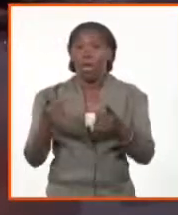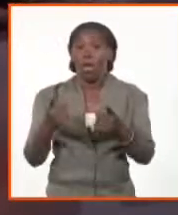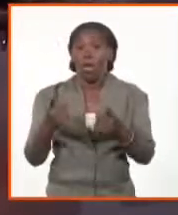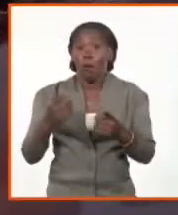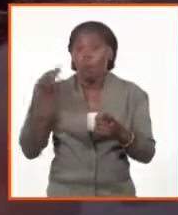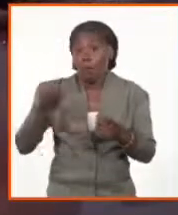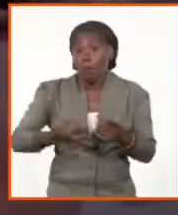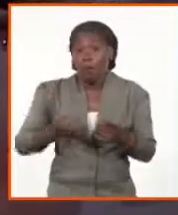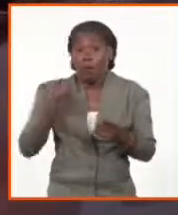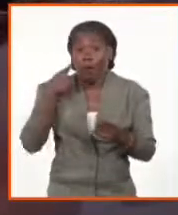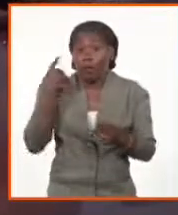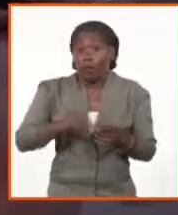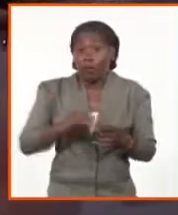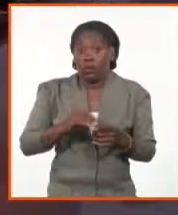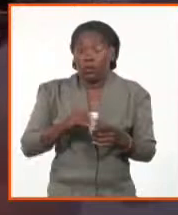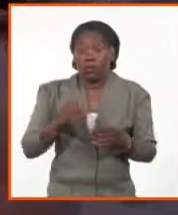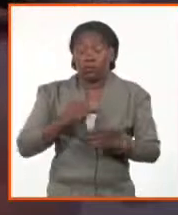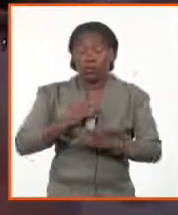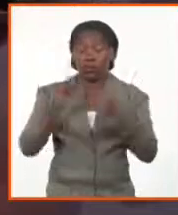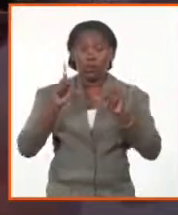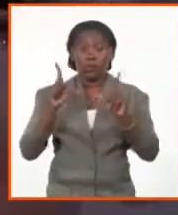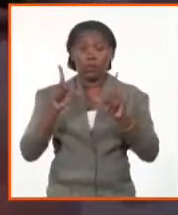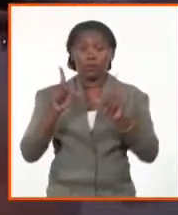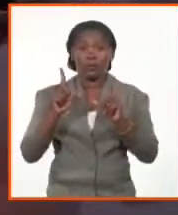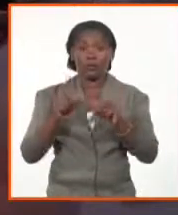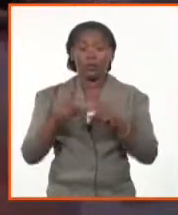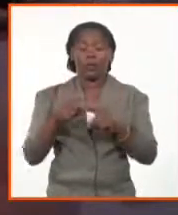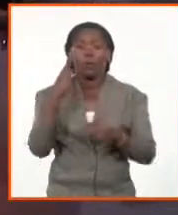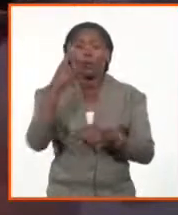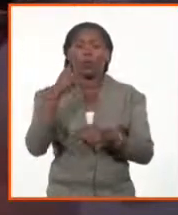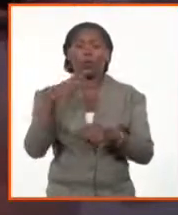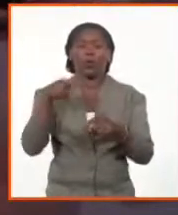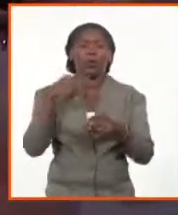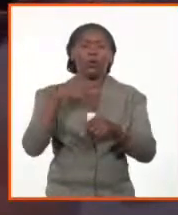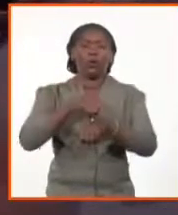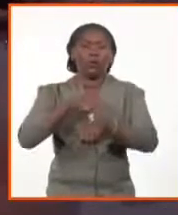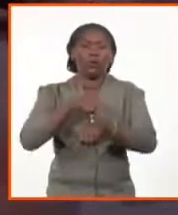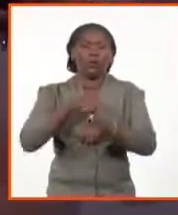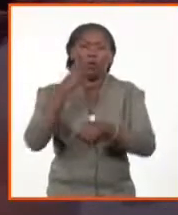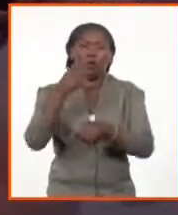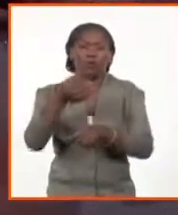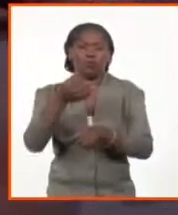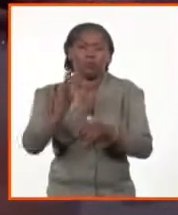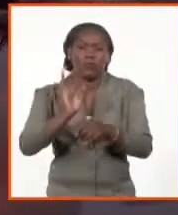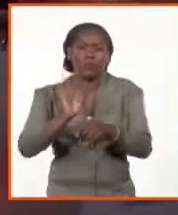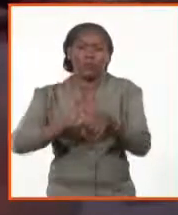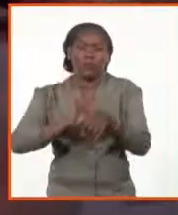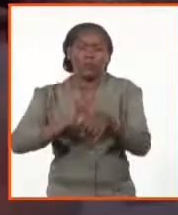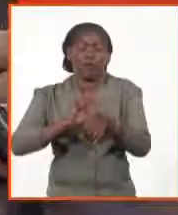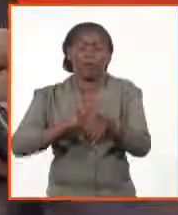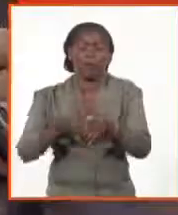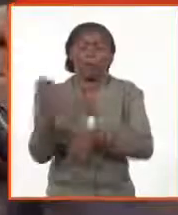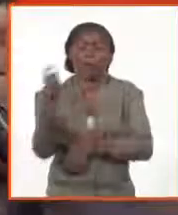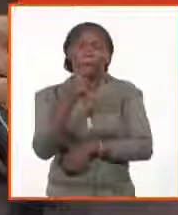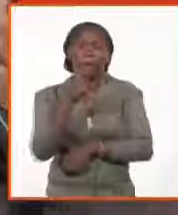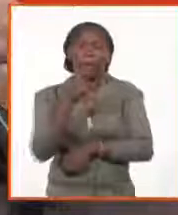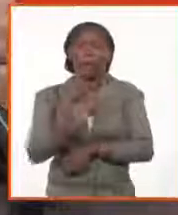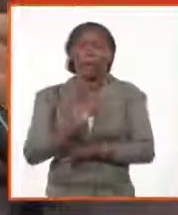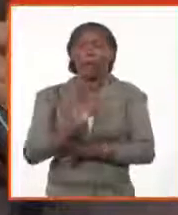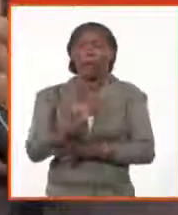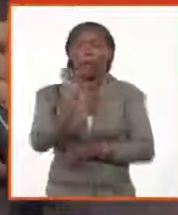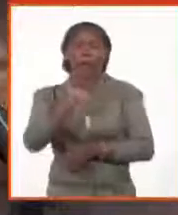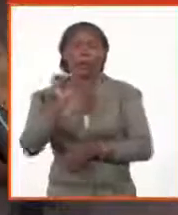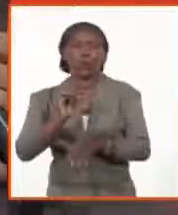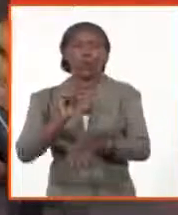nos enteramos era época de meningococo y los primeros casos que hubo en cuba era el